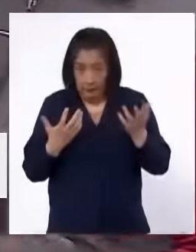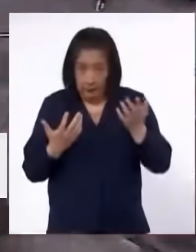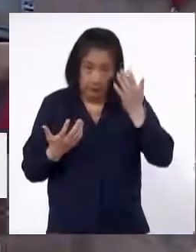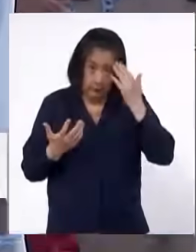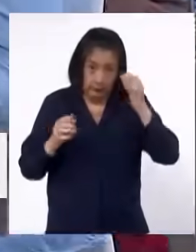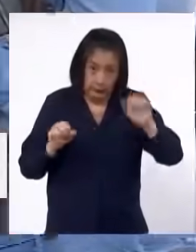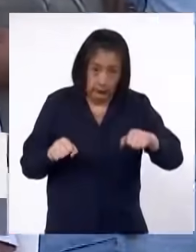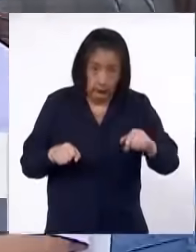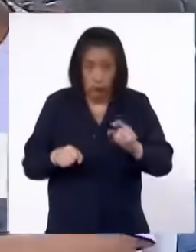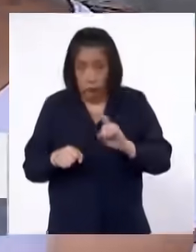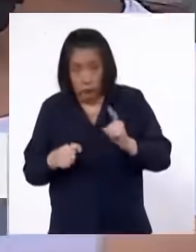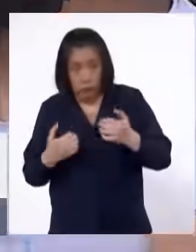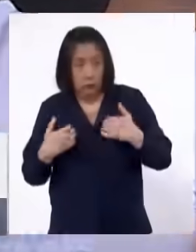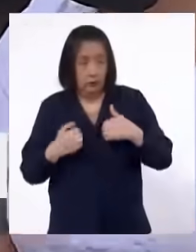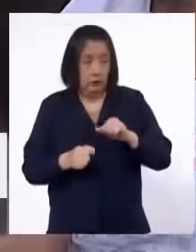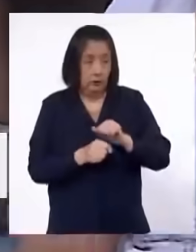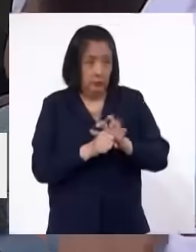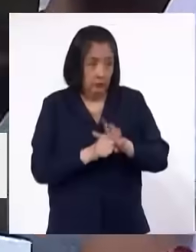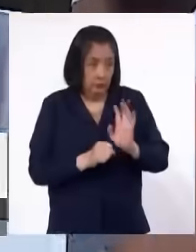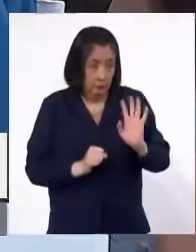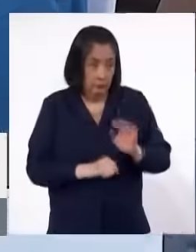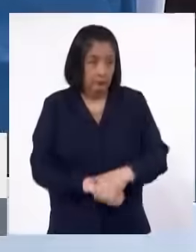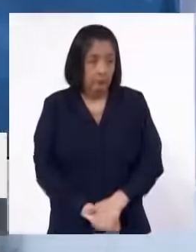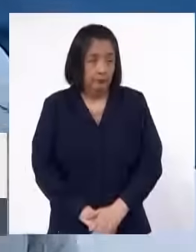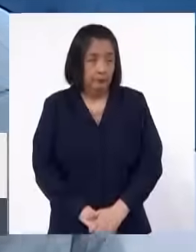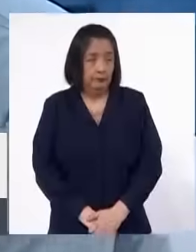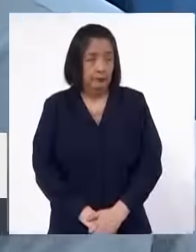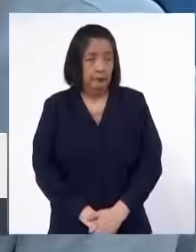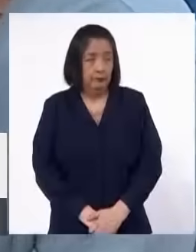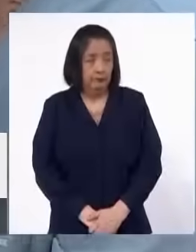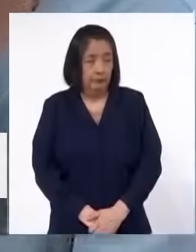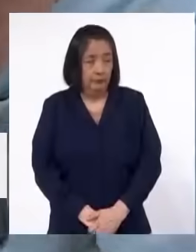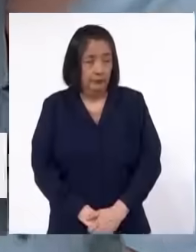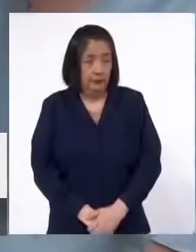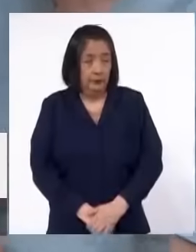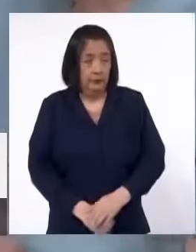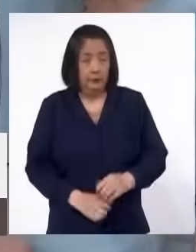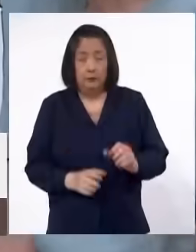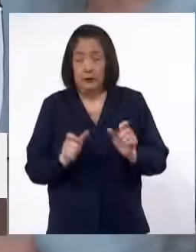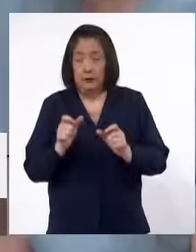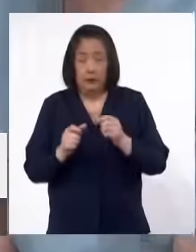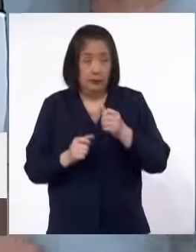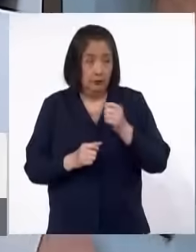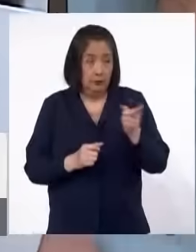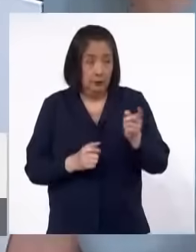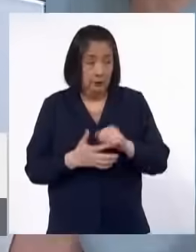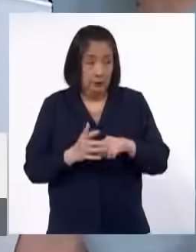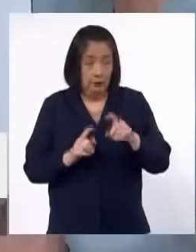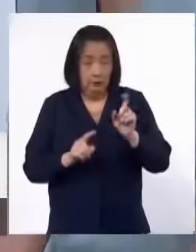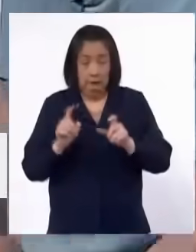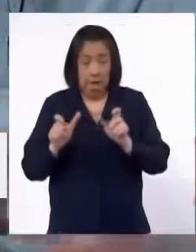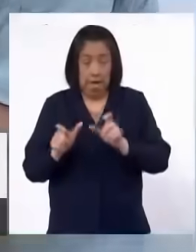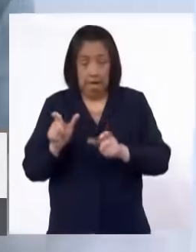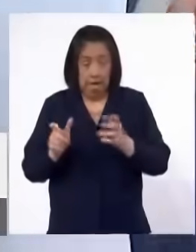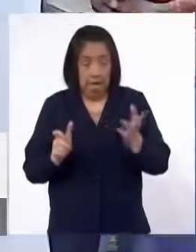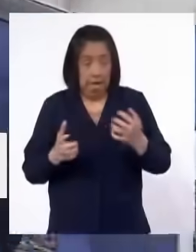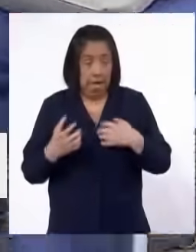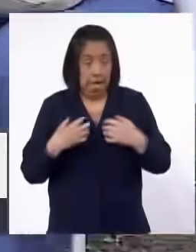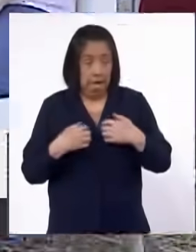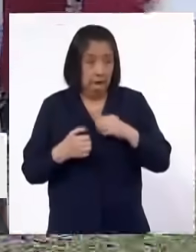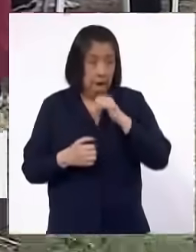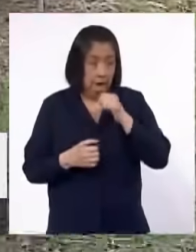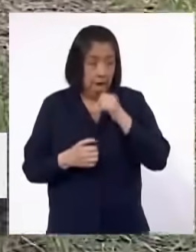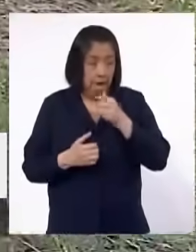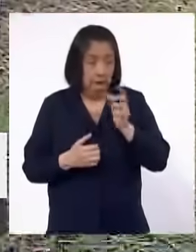descartar. Vamos a escuchar lo que... Tiene que entender. Hay algunas quejas de la falta